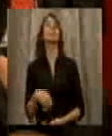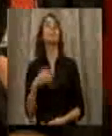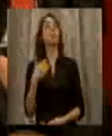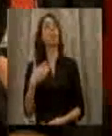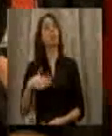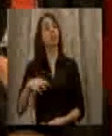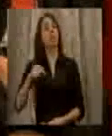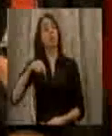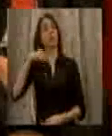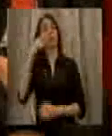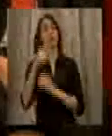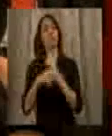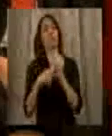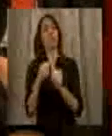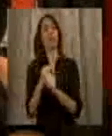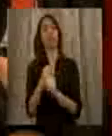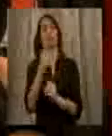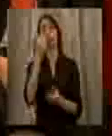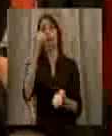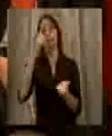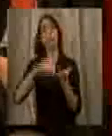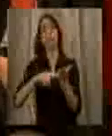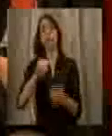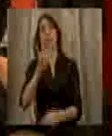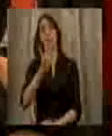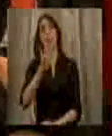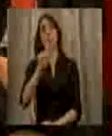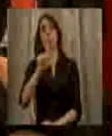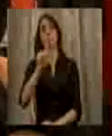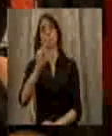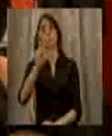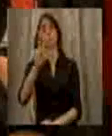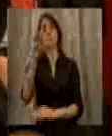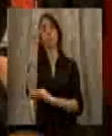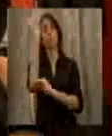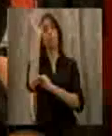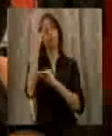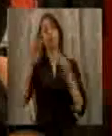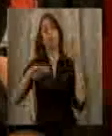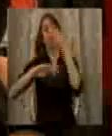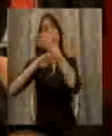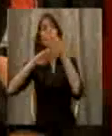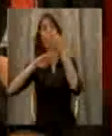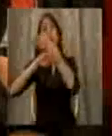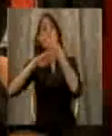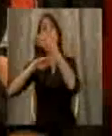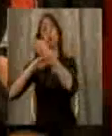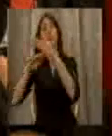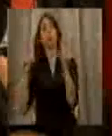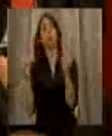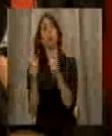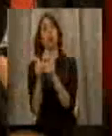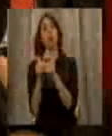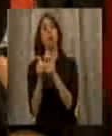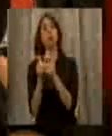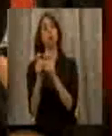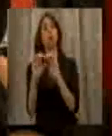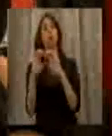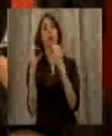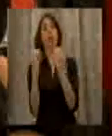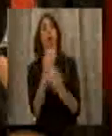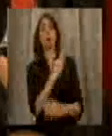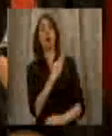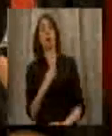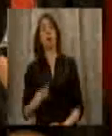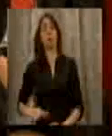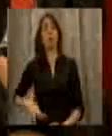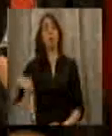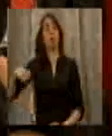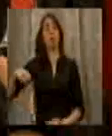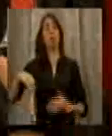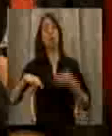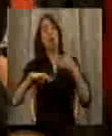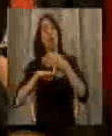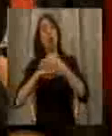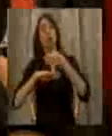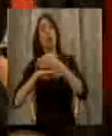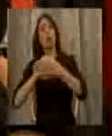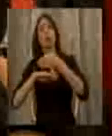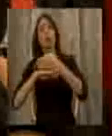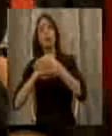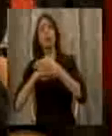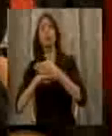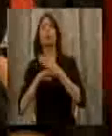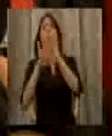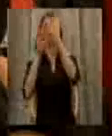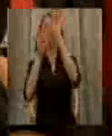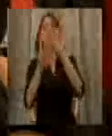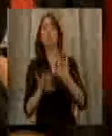presencia este año en 1.478 sesiones de comisiones de la Cámara de Diputados y del Senado, y se hacen